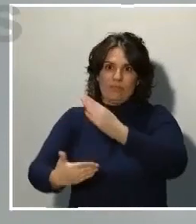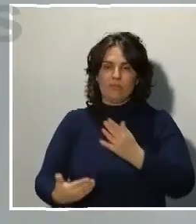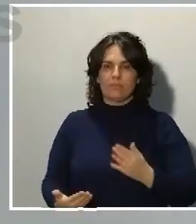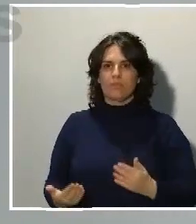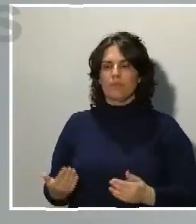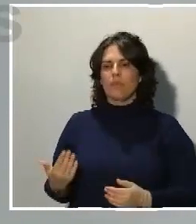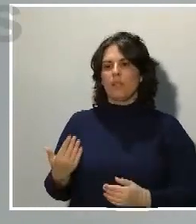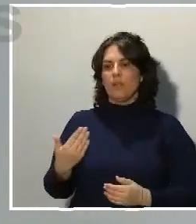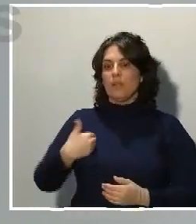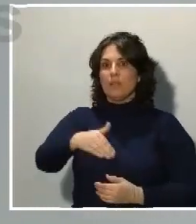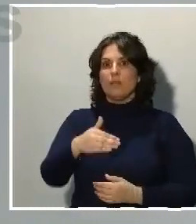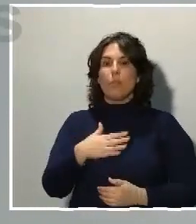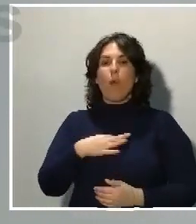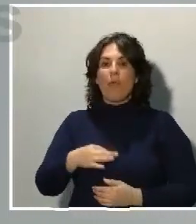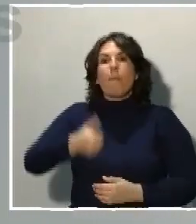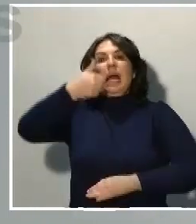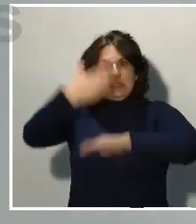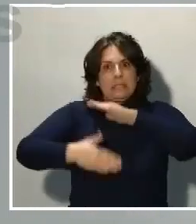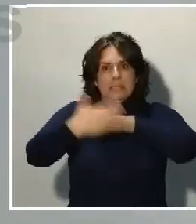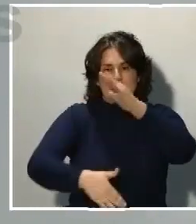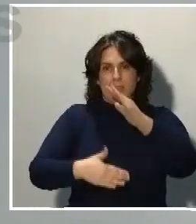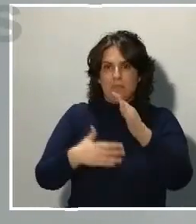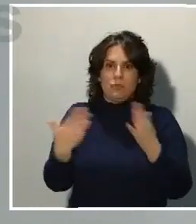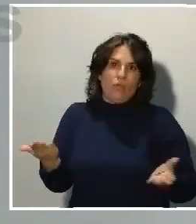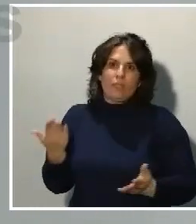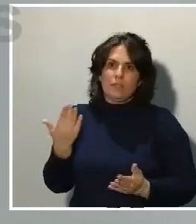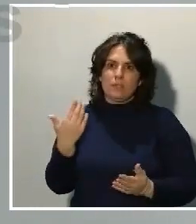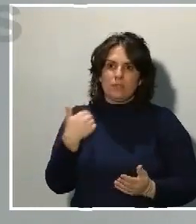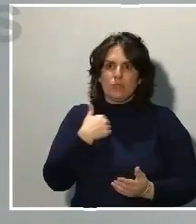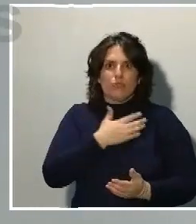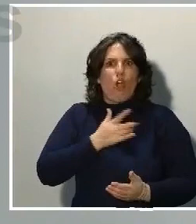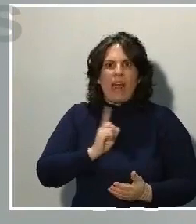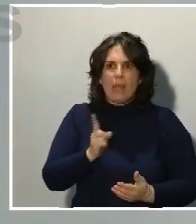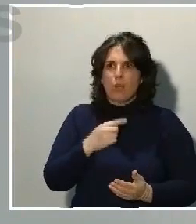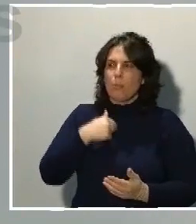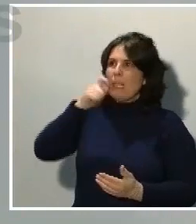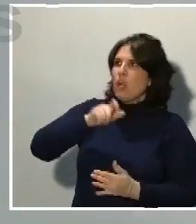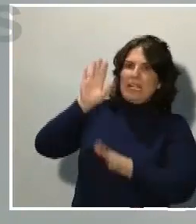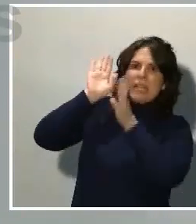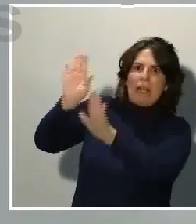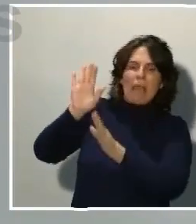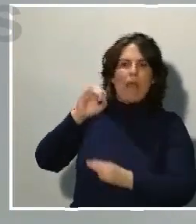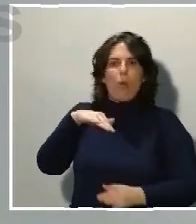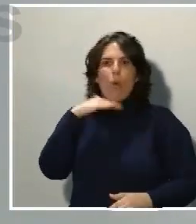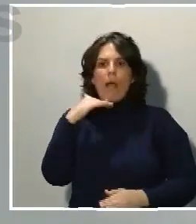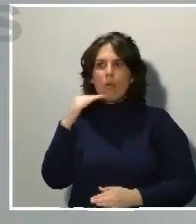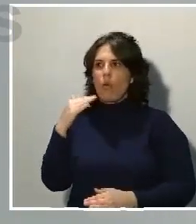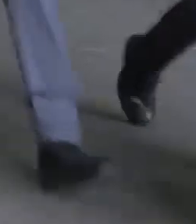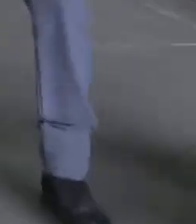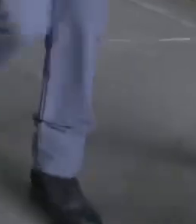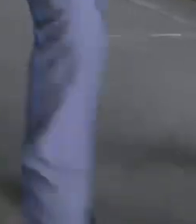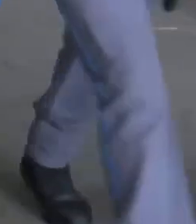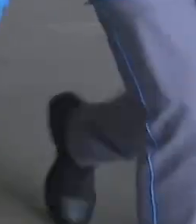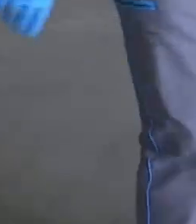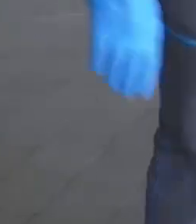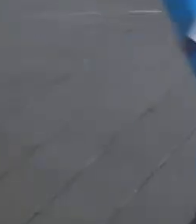próximos días y no es deseable que nadie se quede pensando que si se lo hubieran avisado antes, se hubiera venido a España.